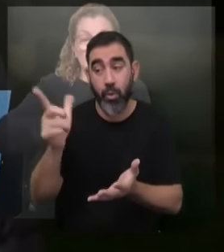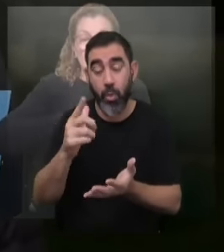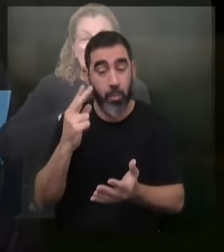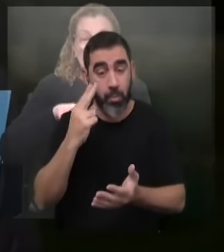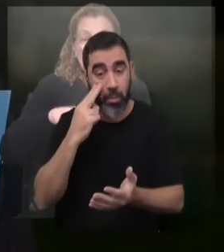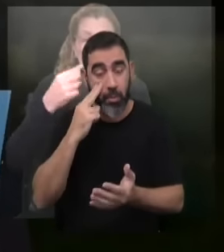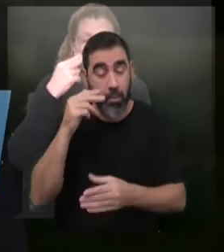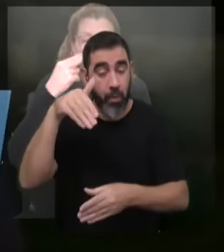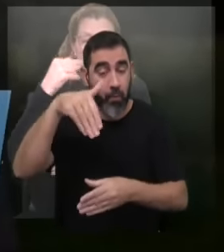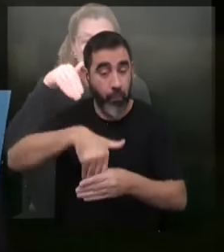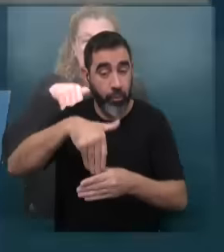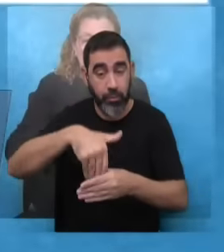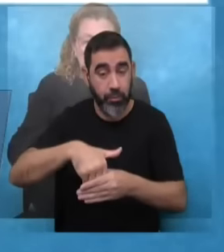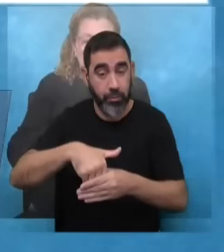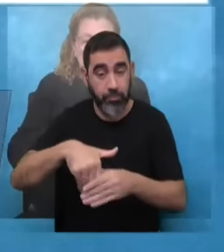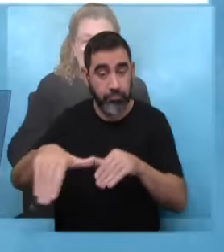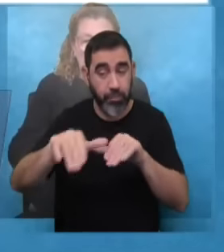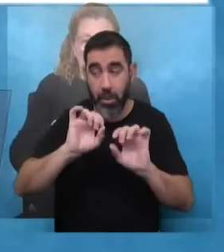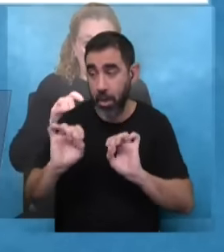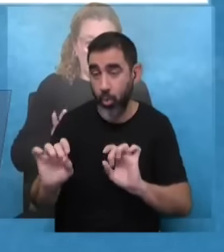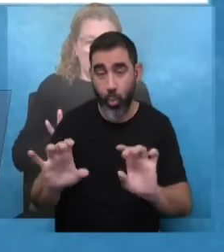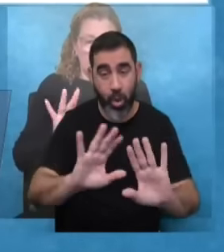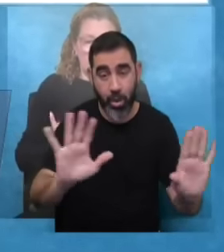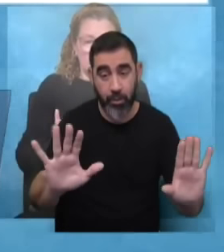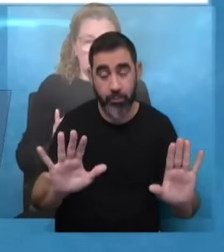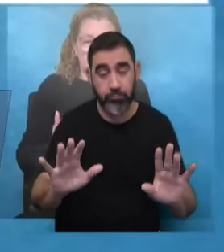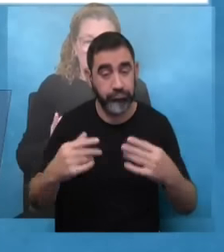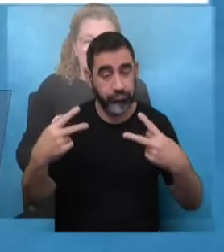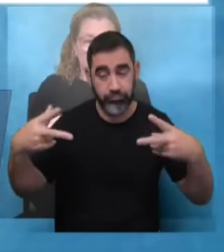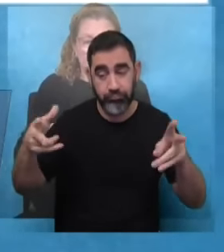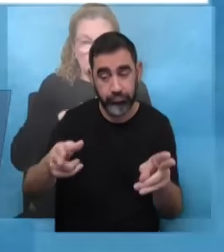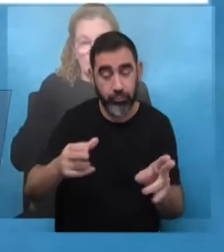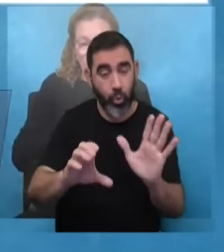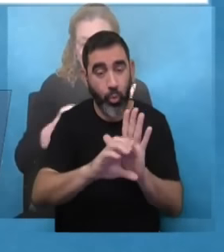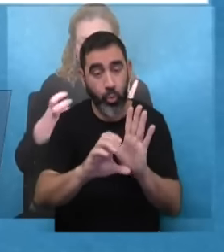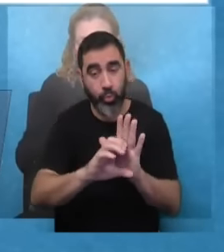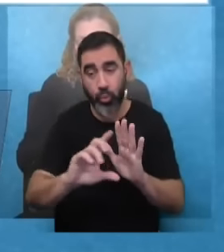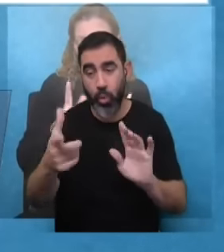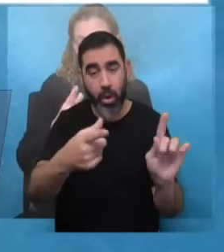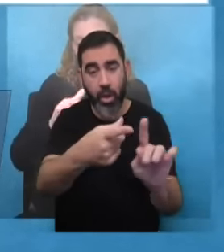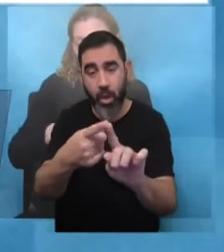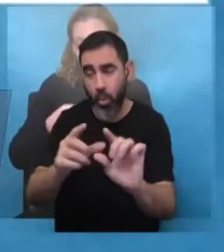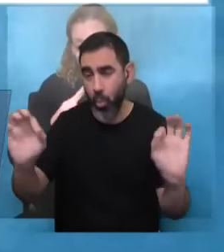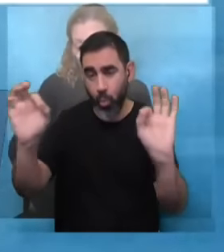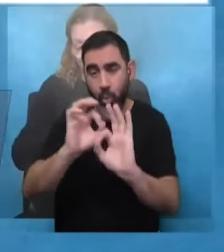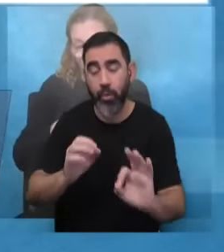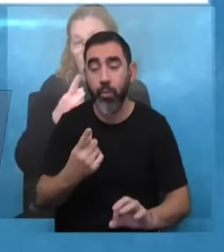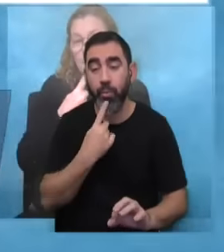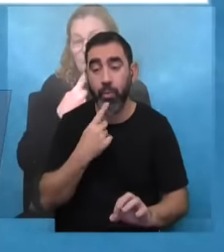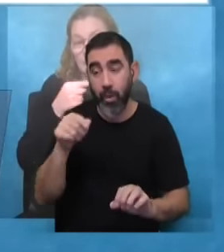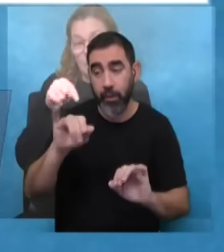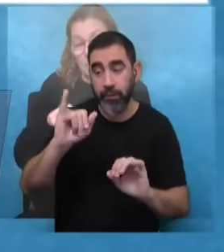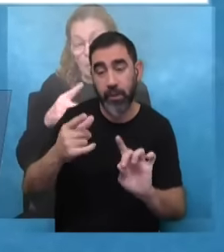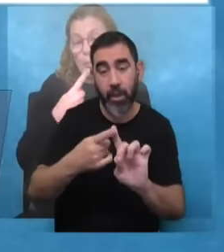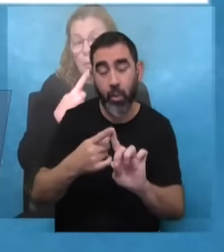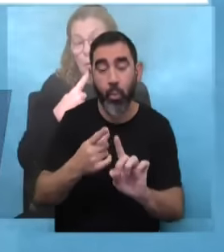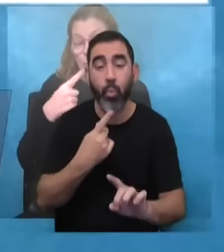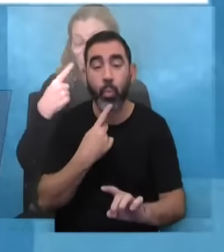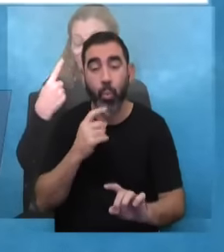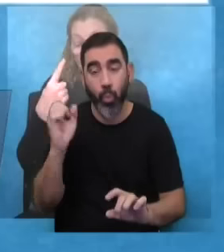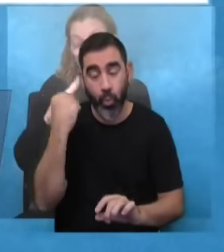problemas las elecciones se convocan naturalmente en los periodos establecidos constitucionalmente no existen acuerdos políticos en este caso hubo un acuerdo